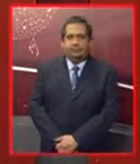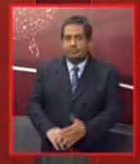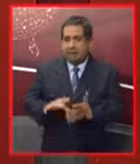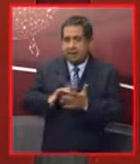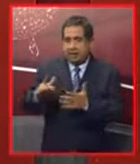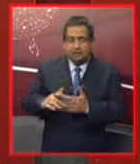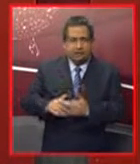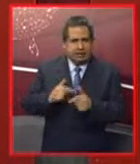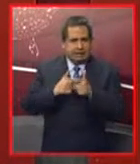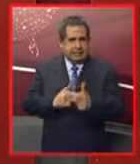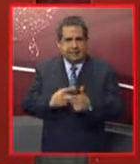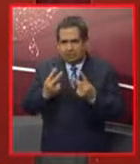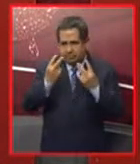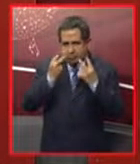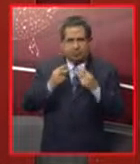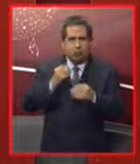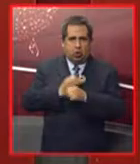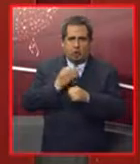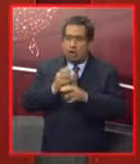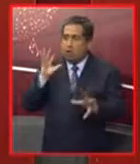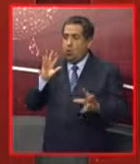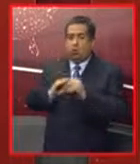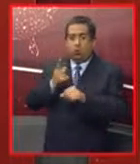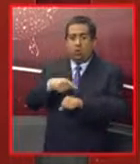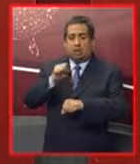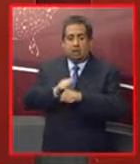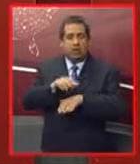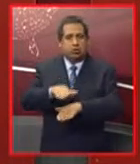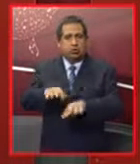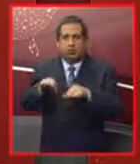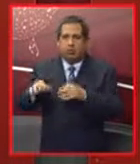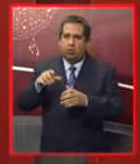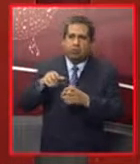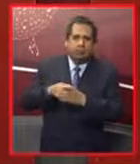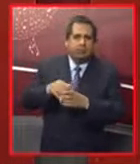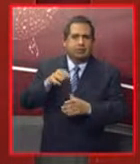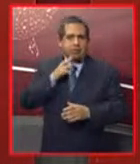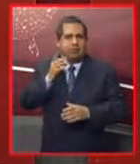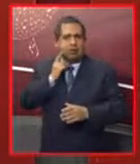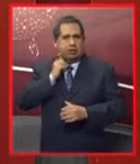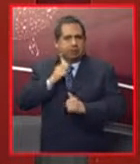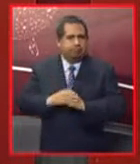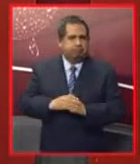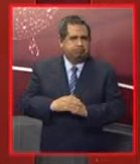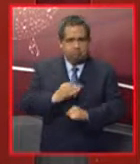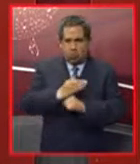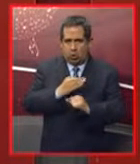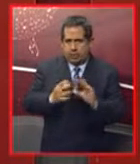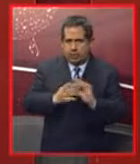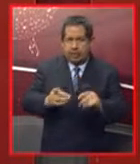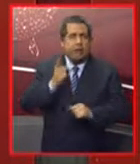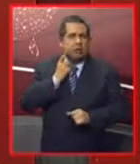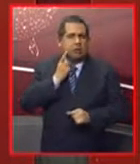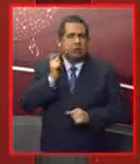Gracias por continuar con nosotros en este recuento del trabajo legislativo. Vamos ahora a lo más destacado en las sesiones ordinarias de la Cámara de